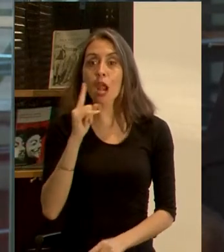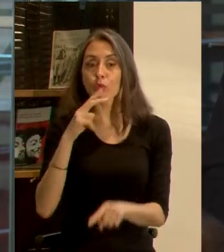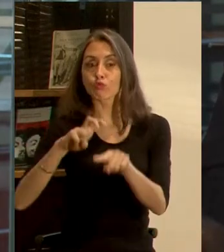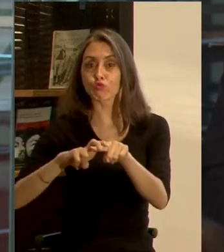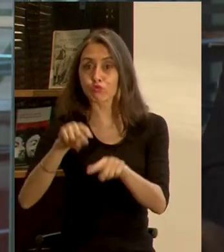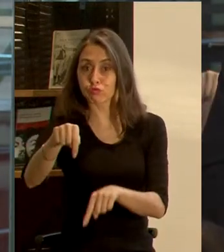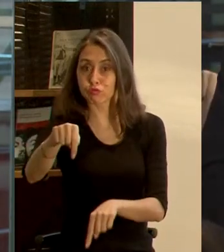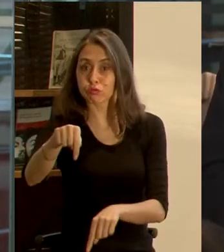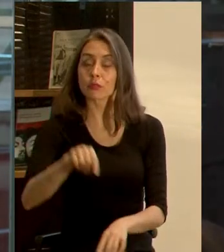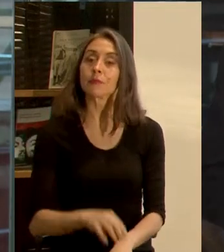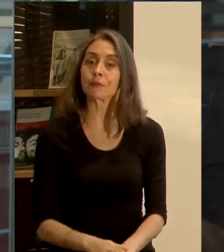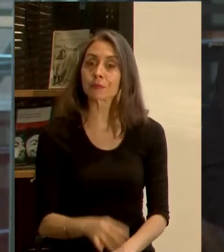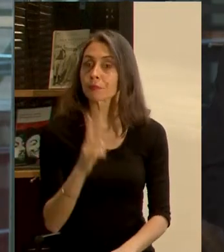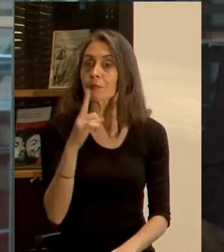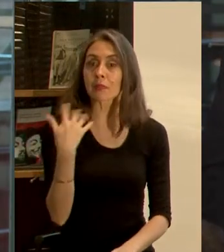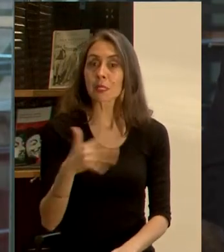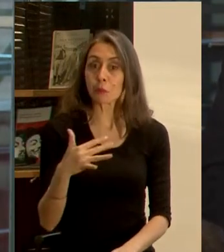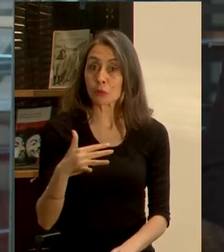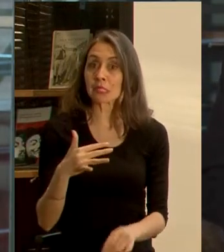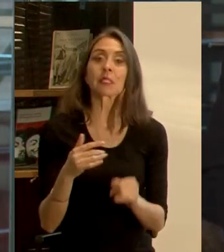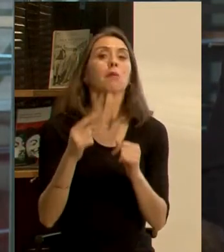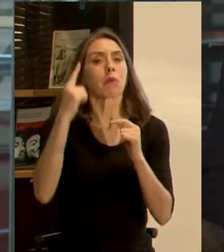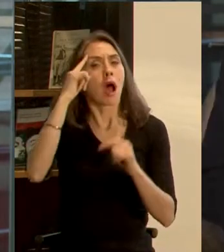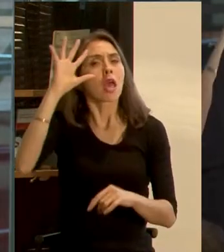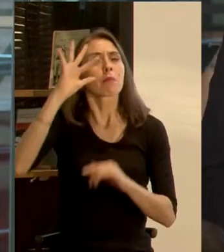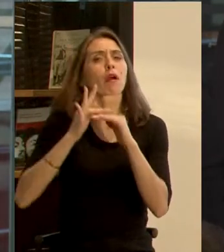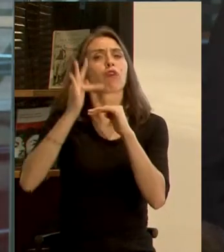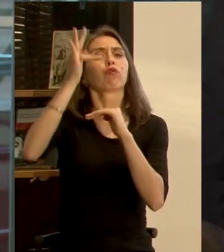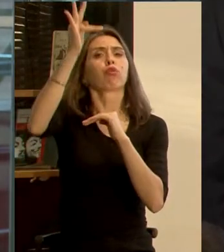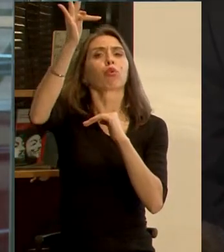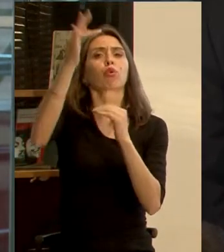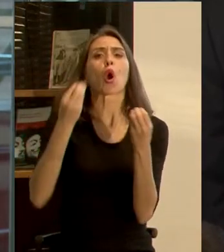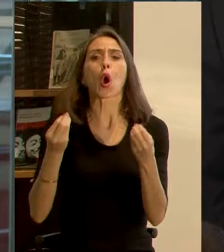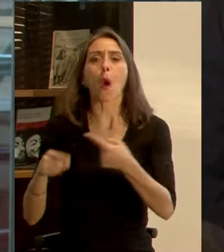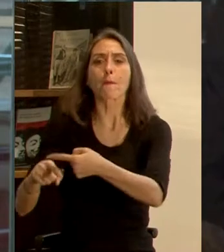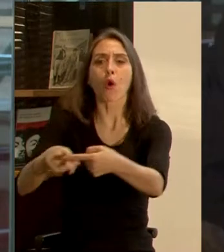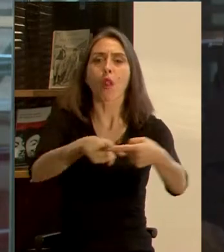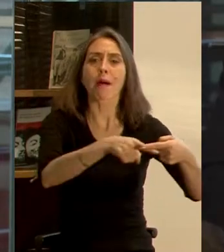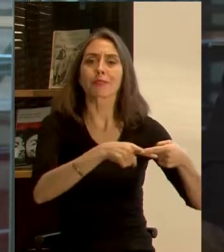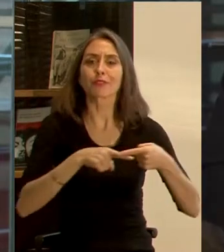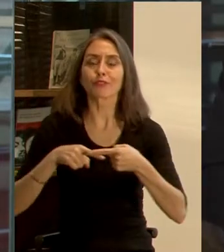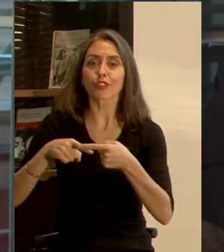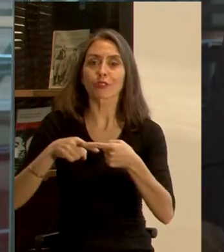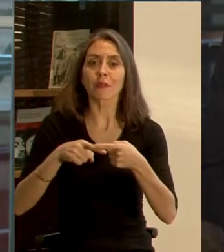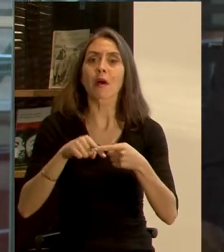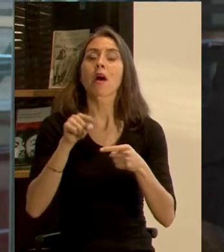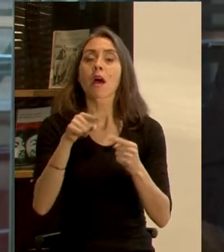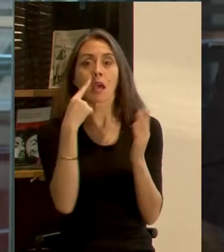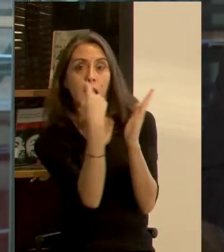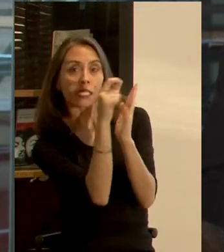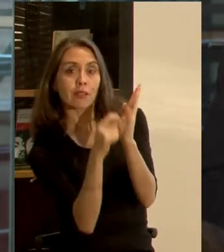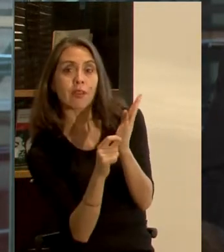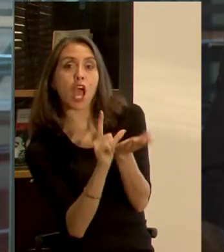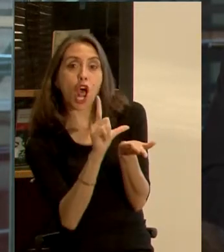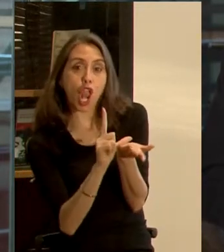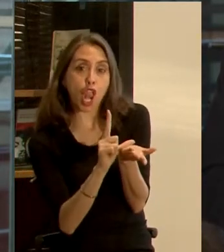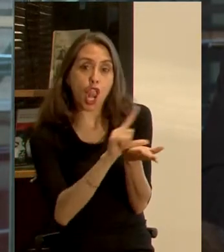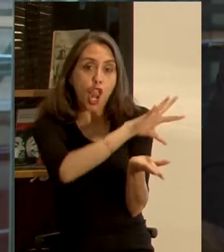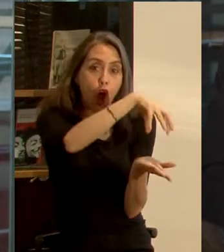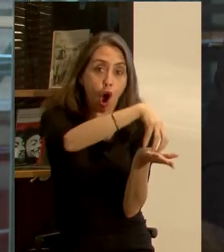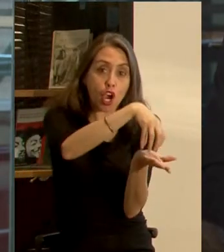presente. Es fundamental para poder imaginar nuestras ciudades del mañana, las que deben ser planificadas tanto a nivel local como